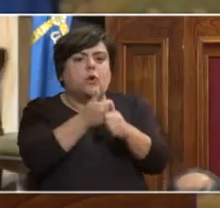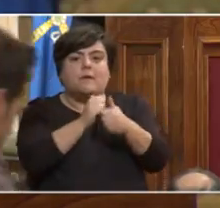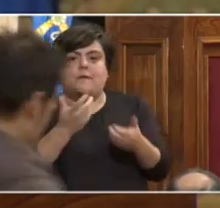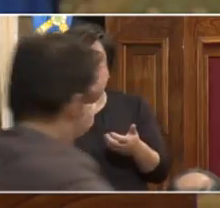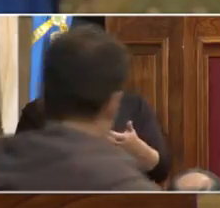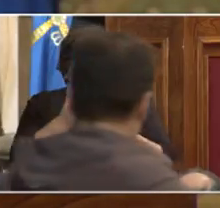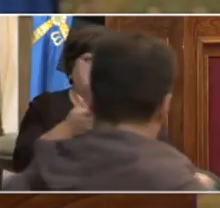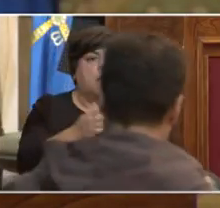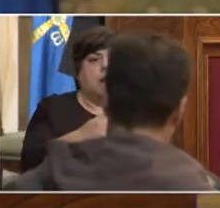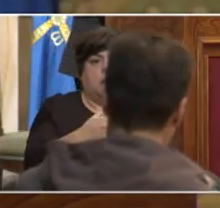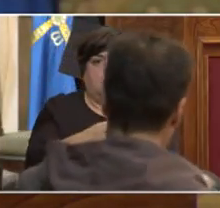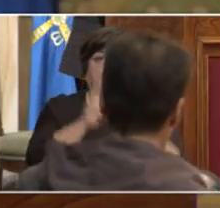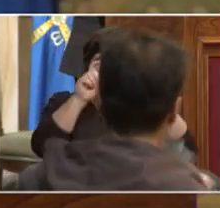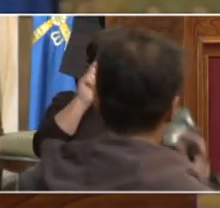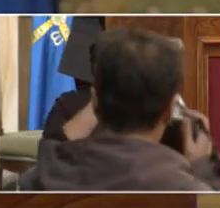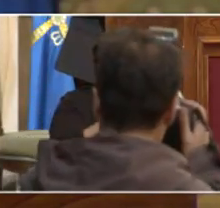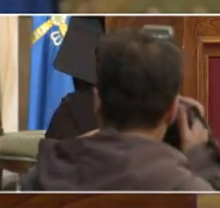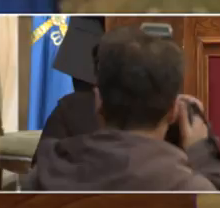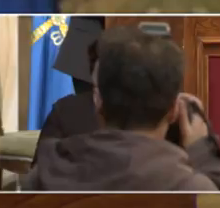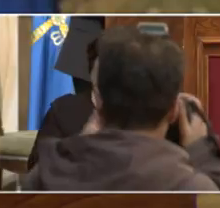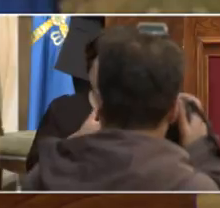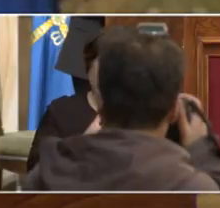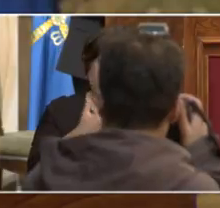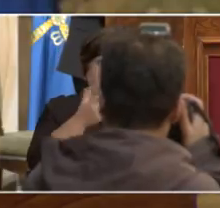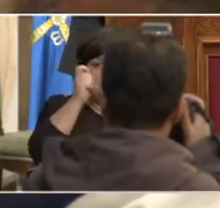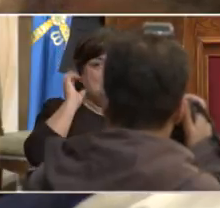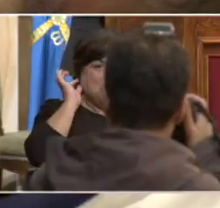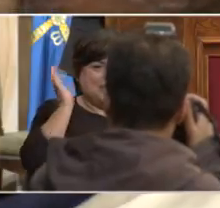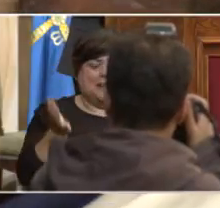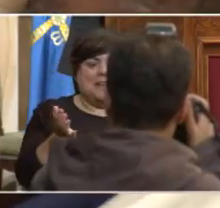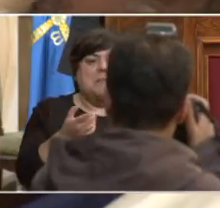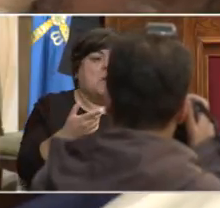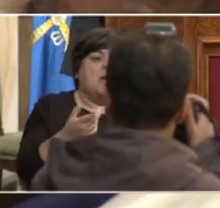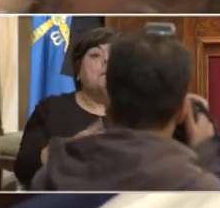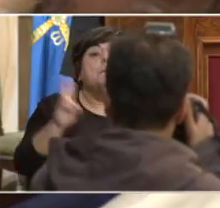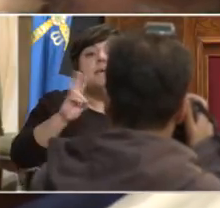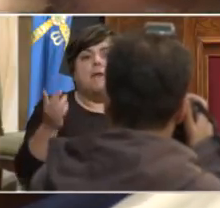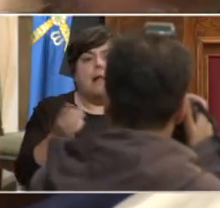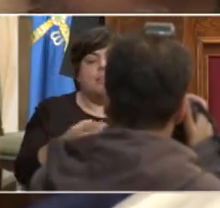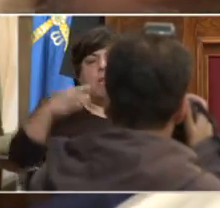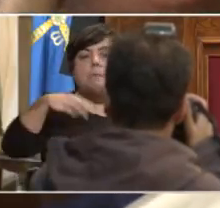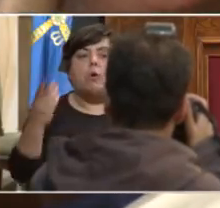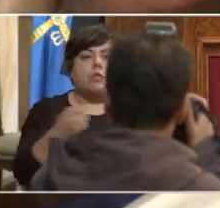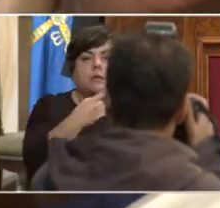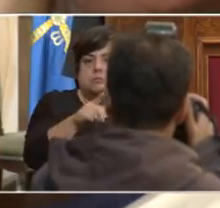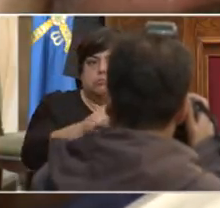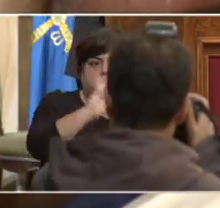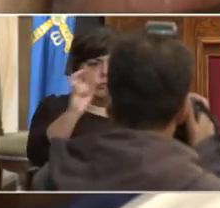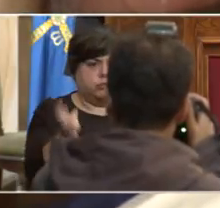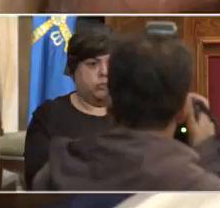Monteverdi a la vanguardia, ¡qué hembra! Pasando por Vivaldi, Mozart, Beethoven, Tchaikovsky, Verdi o